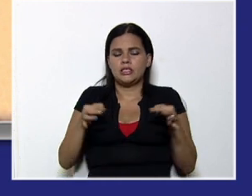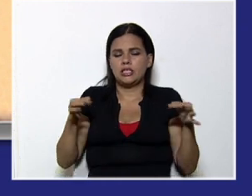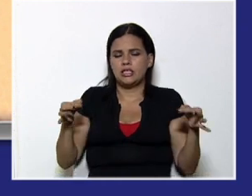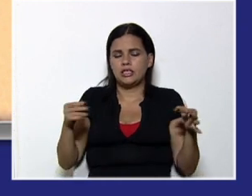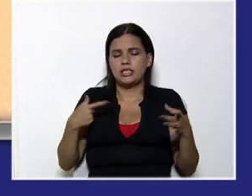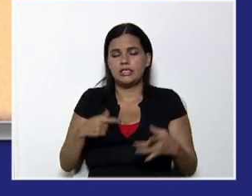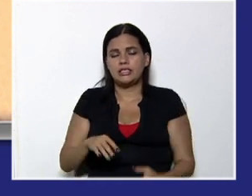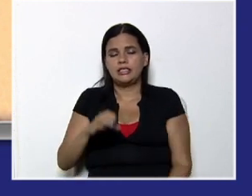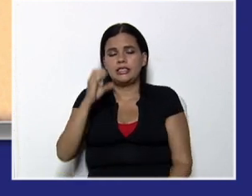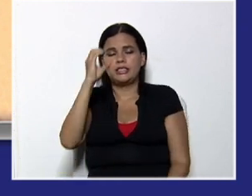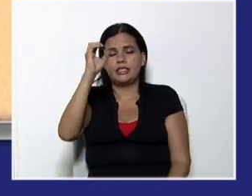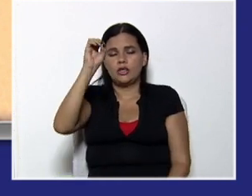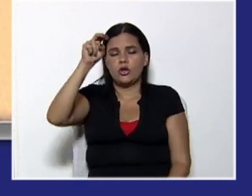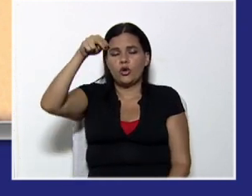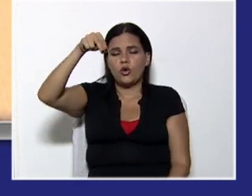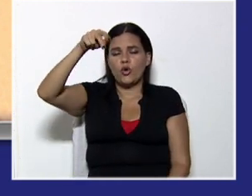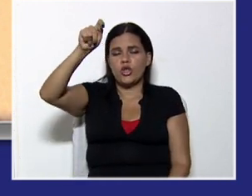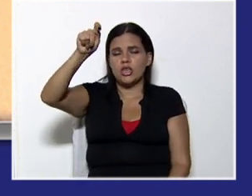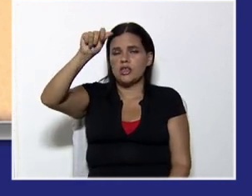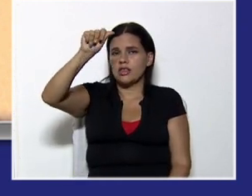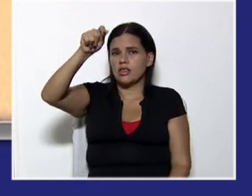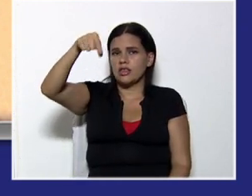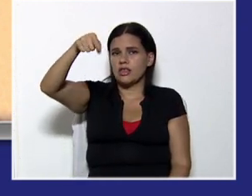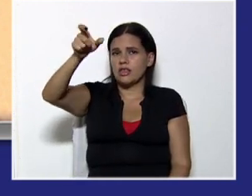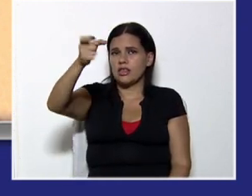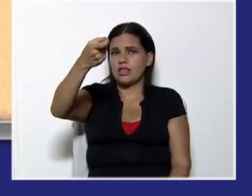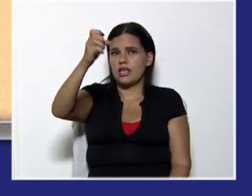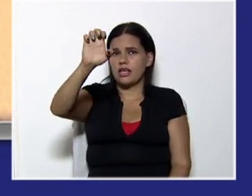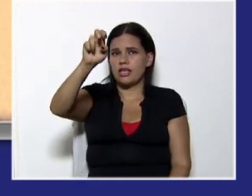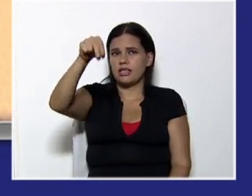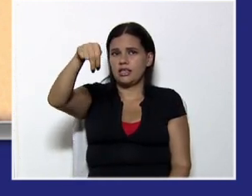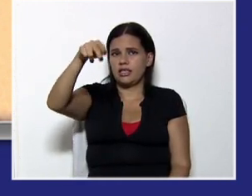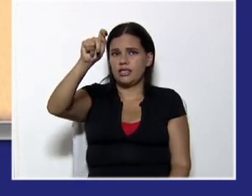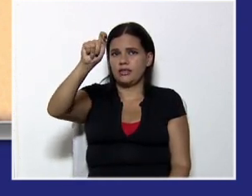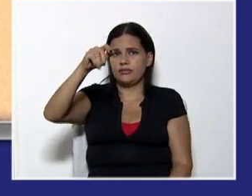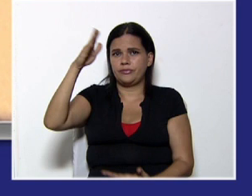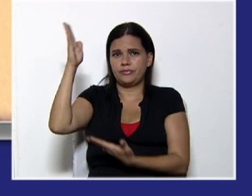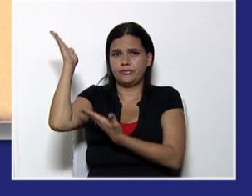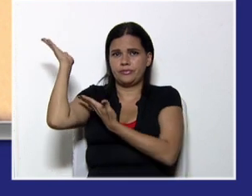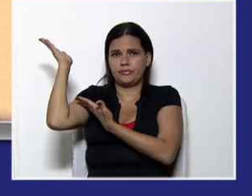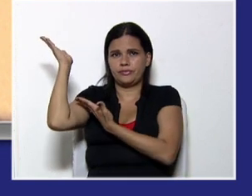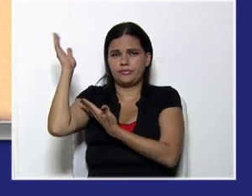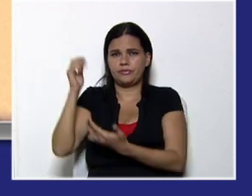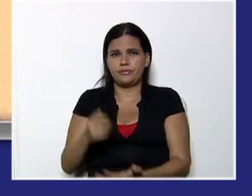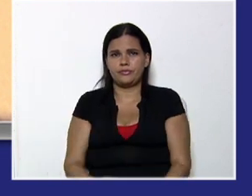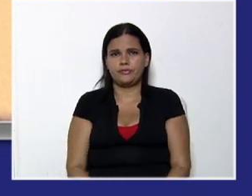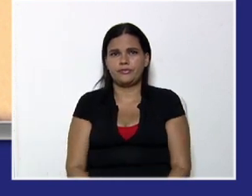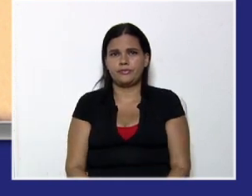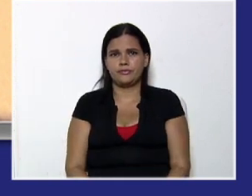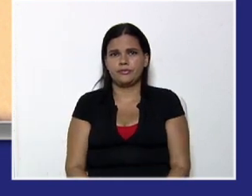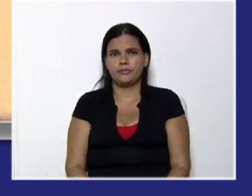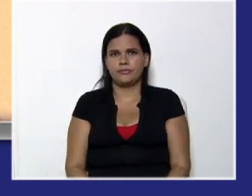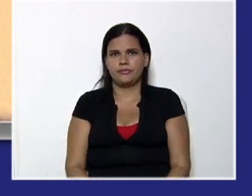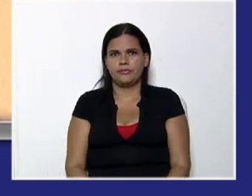y cotangente. Bien, veamos a continuación un ejemplo en pizarra.